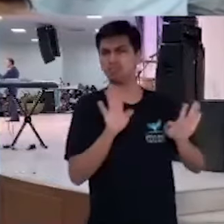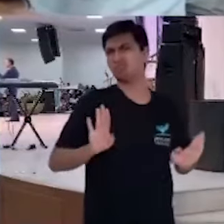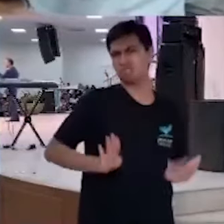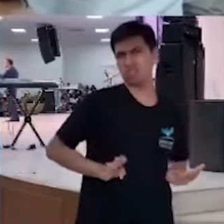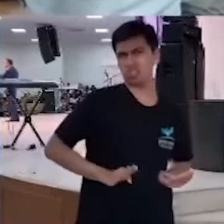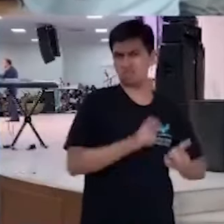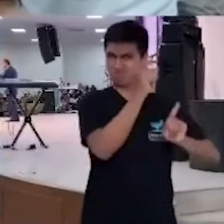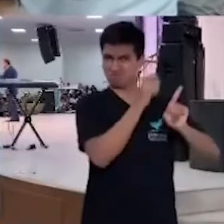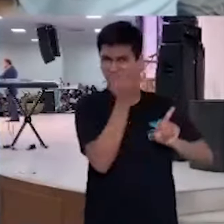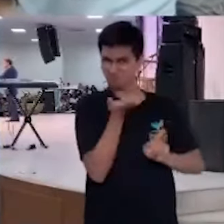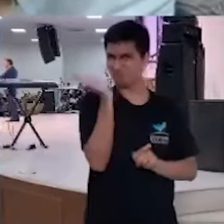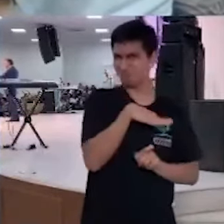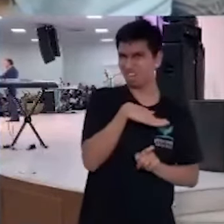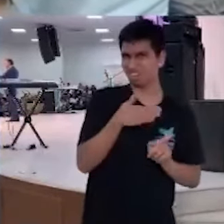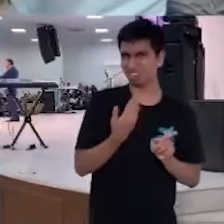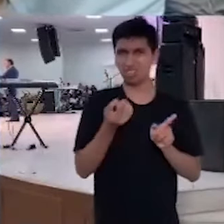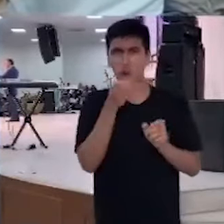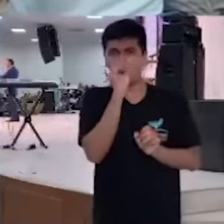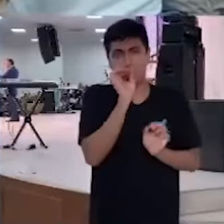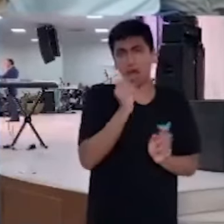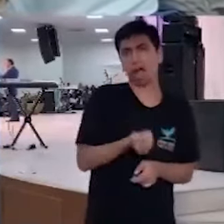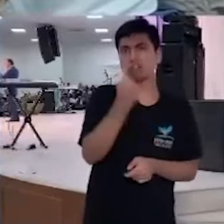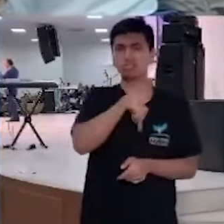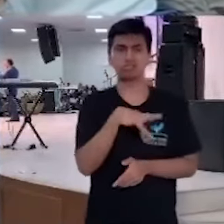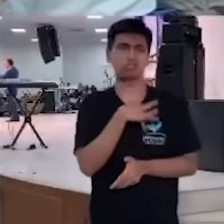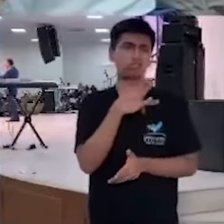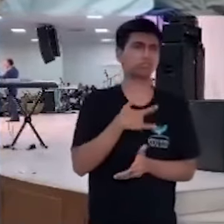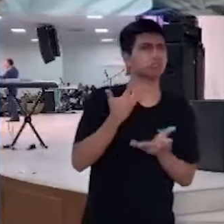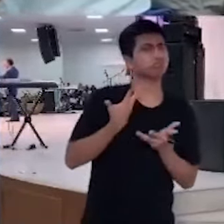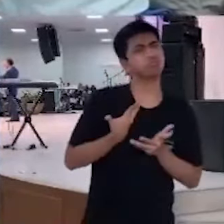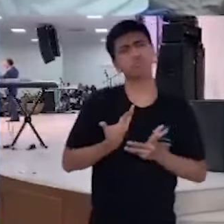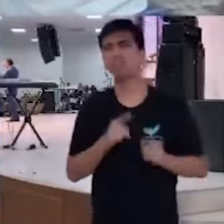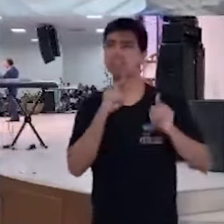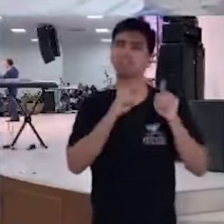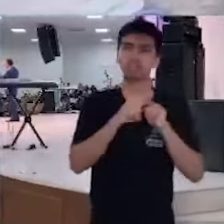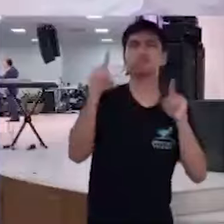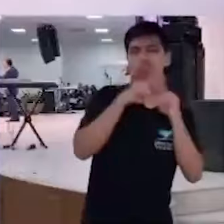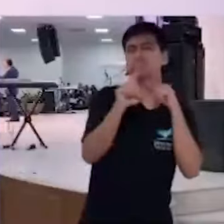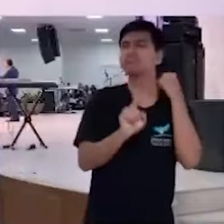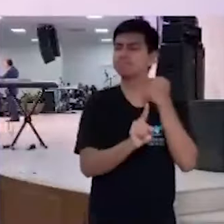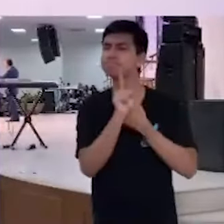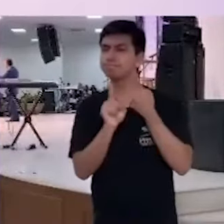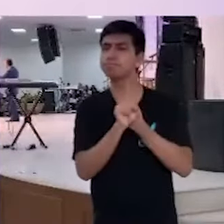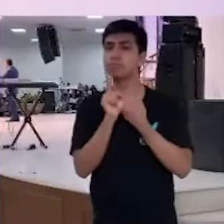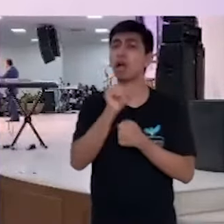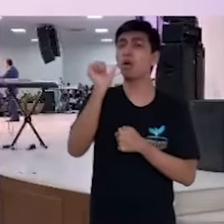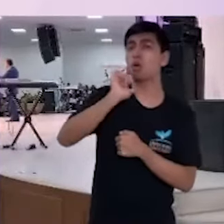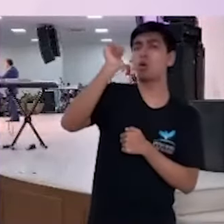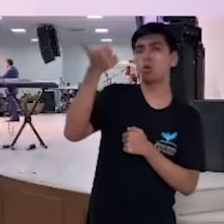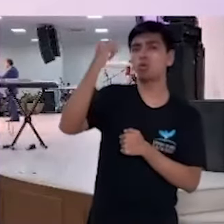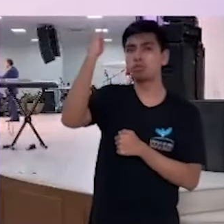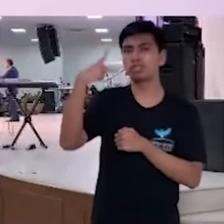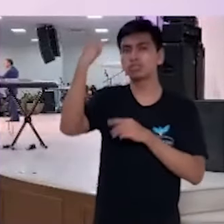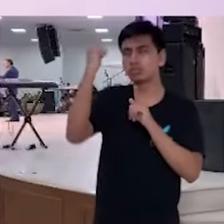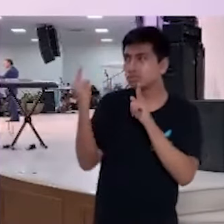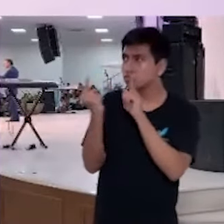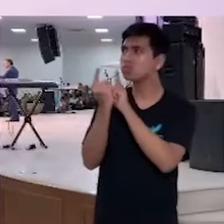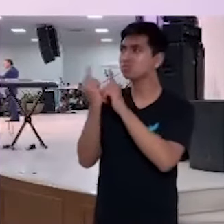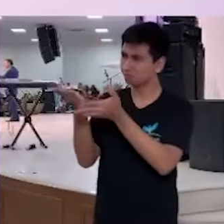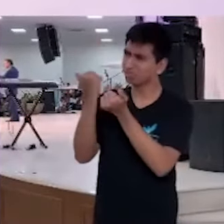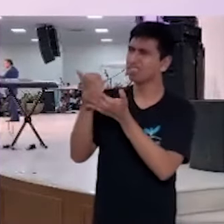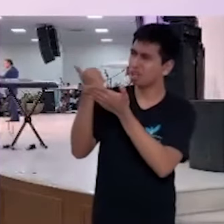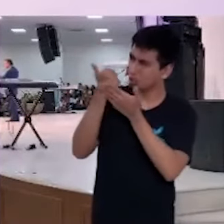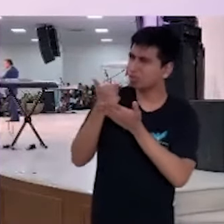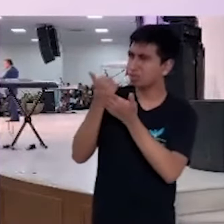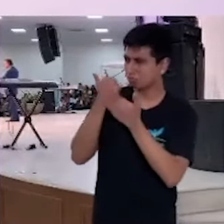en aquellos que son más íntimos. Problemas íntimos, situaciones personales. Y otra vez